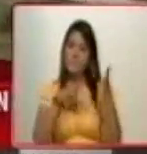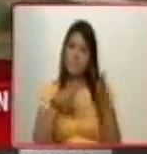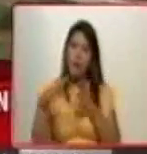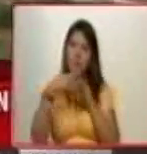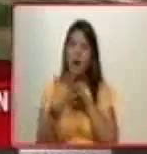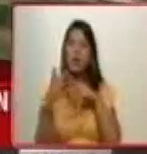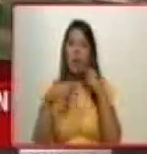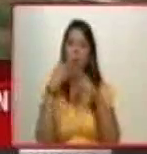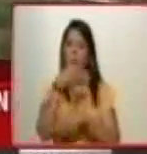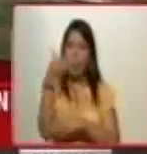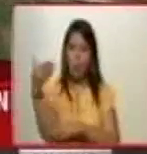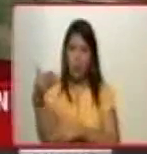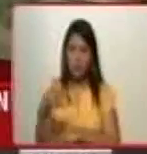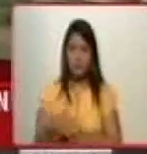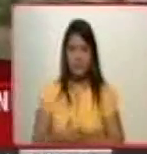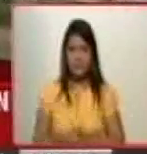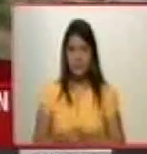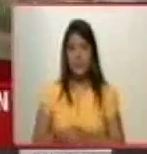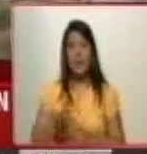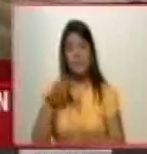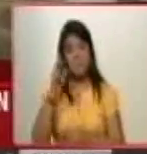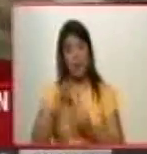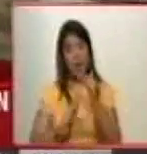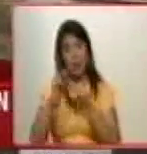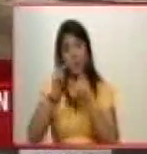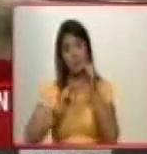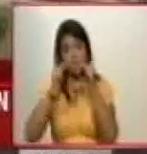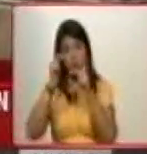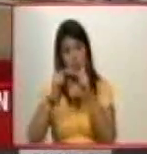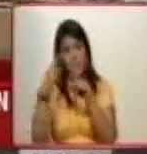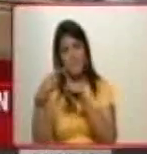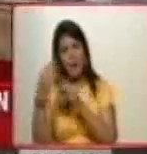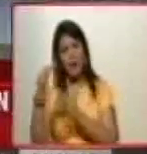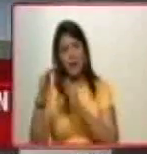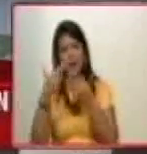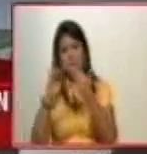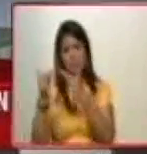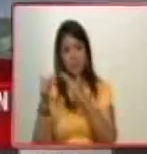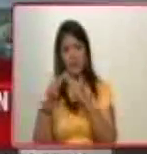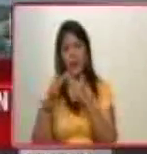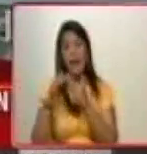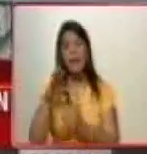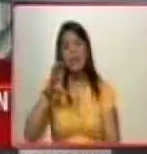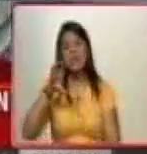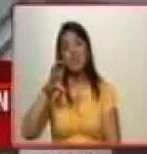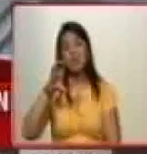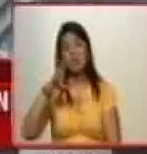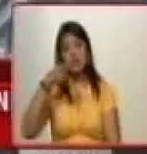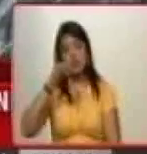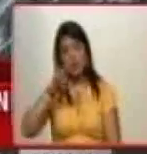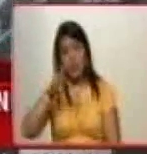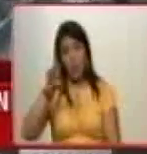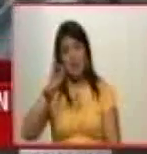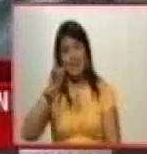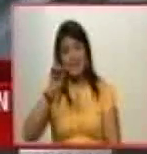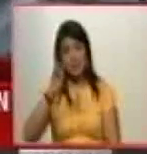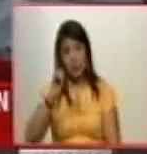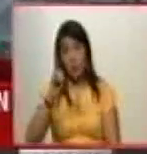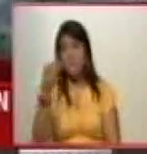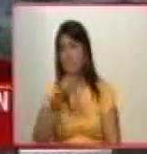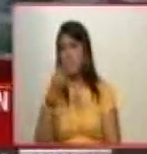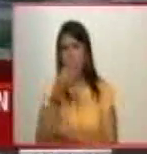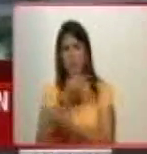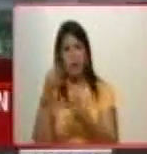Nacional, el Barrio de Ayacucho, la construcción del urbanismo El Chorrito, que ha sido una obra